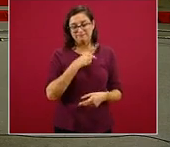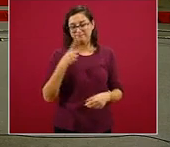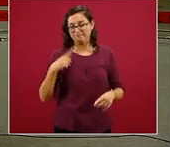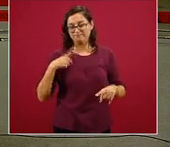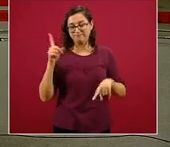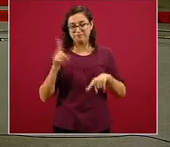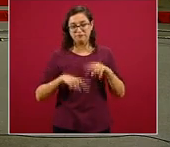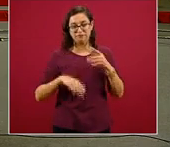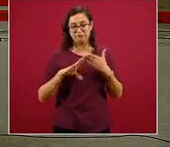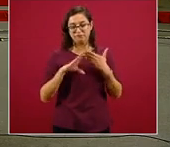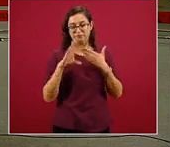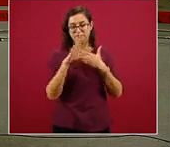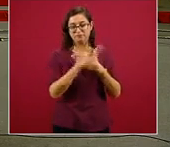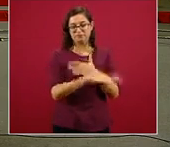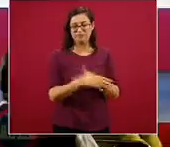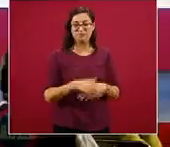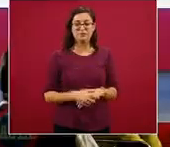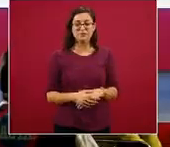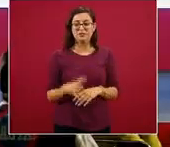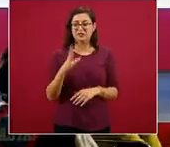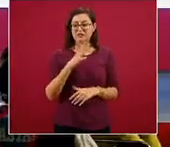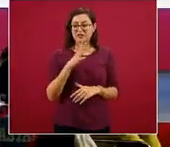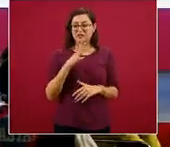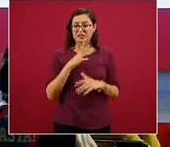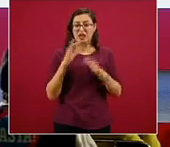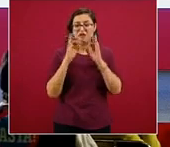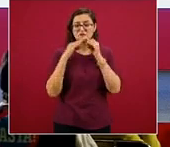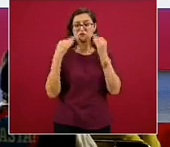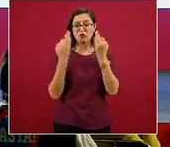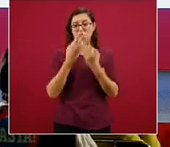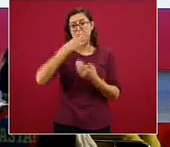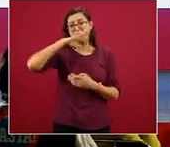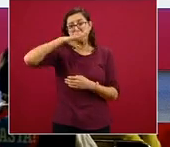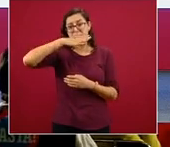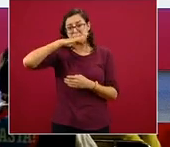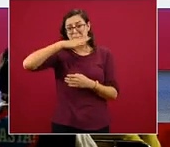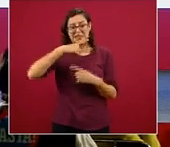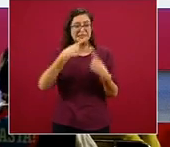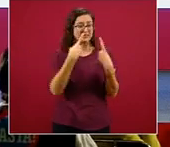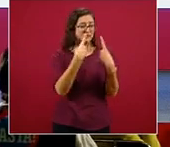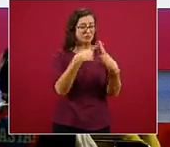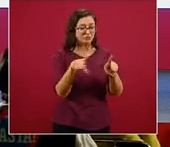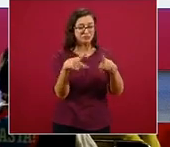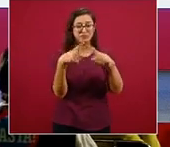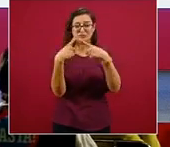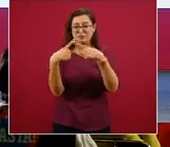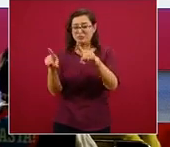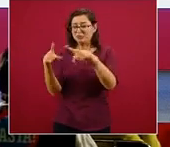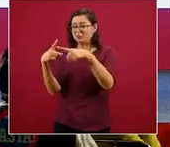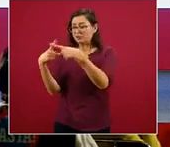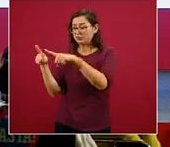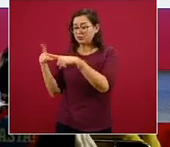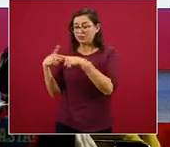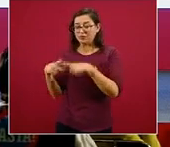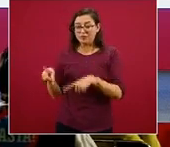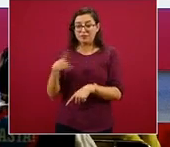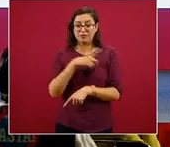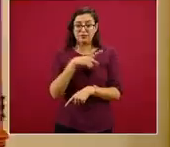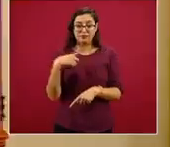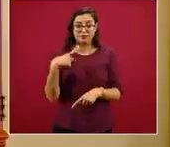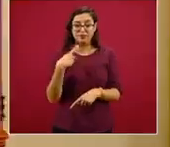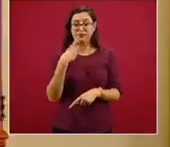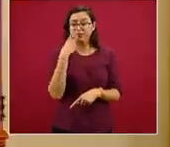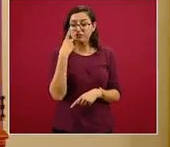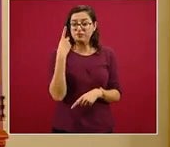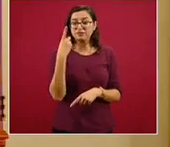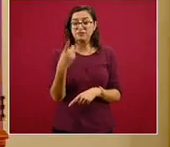Y así tenemos una gran diversidad de maíces en México. Aquí también quiero decir que